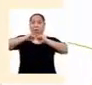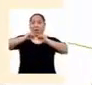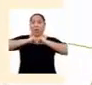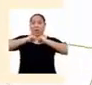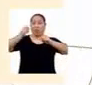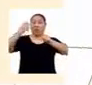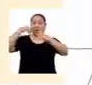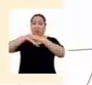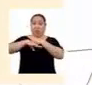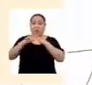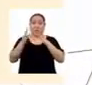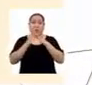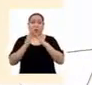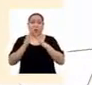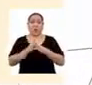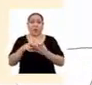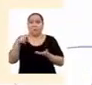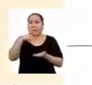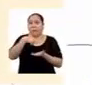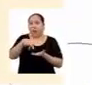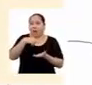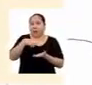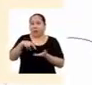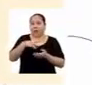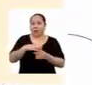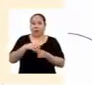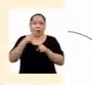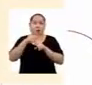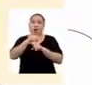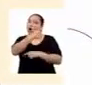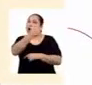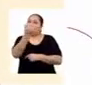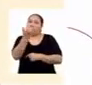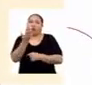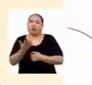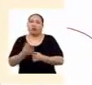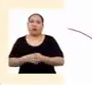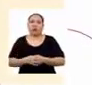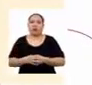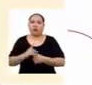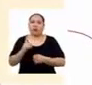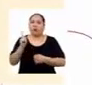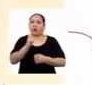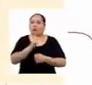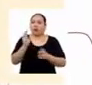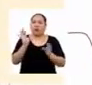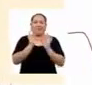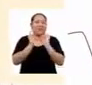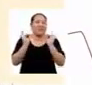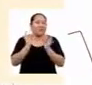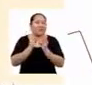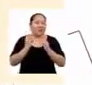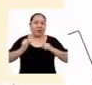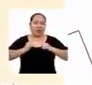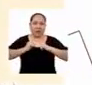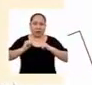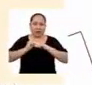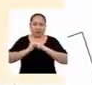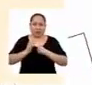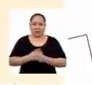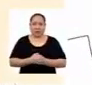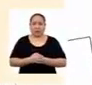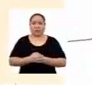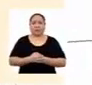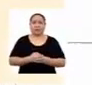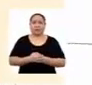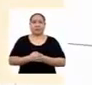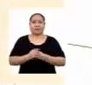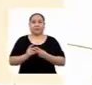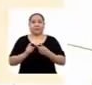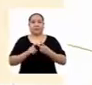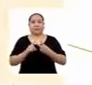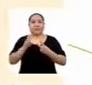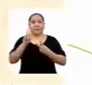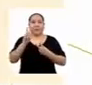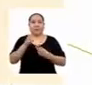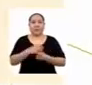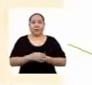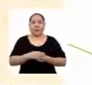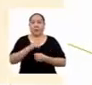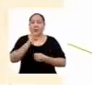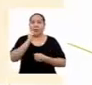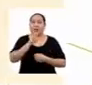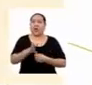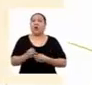en casa? ¿Bailas? Otra, o no realizas ninguna actividad física. 2.